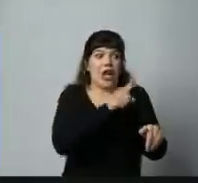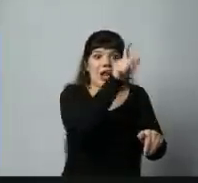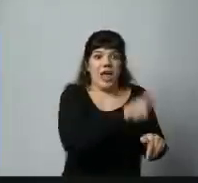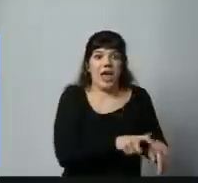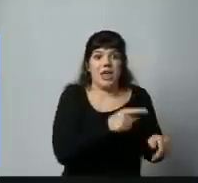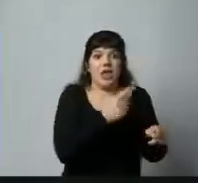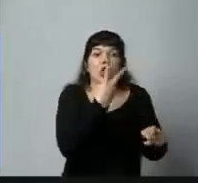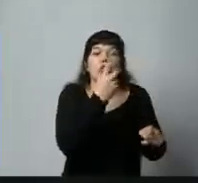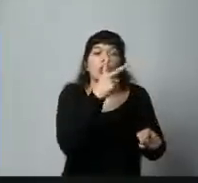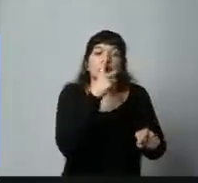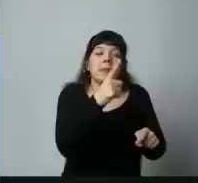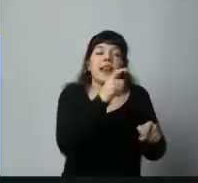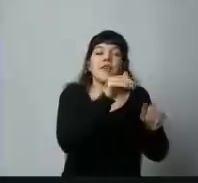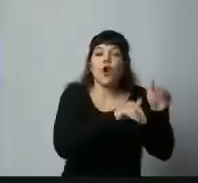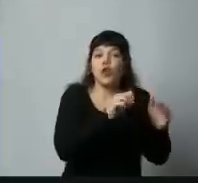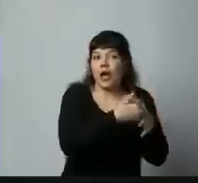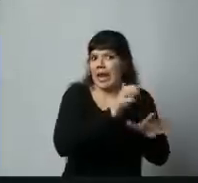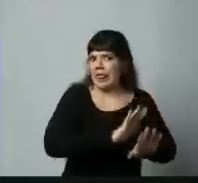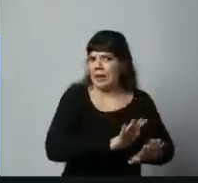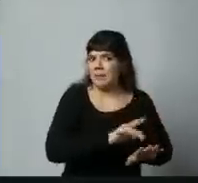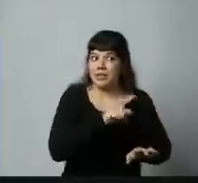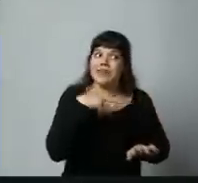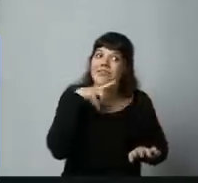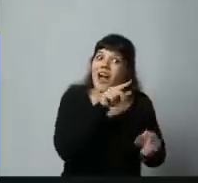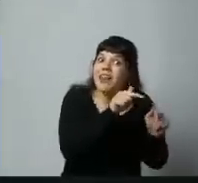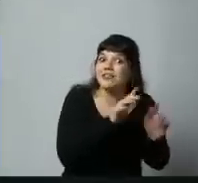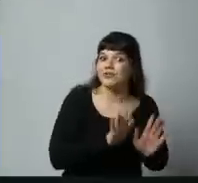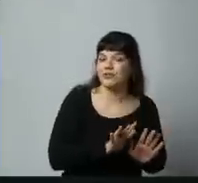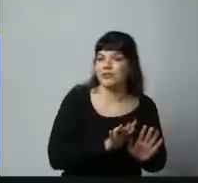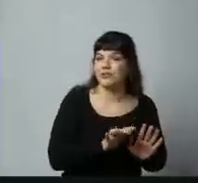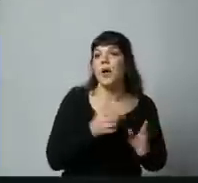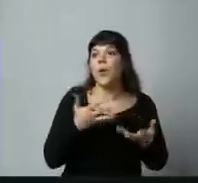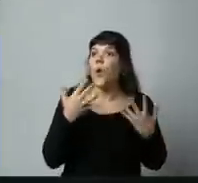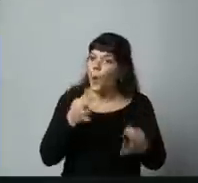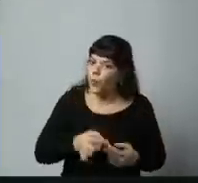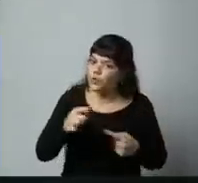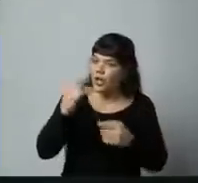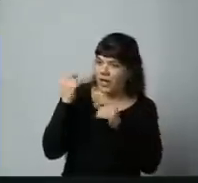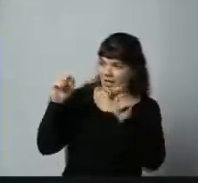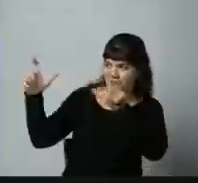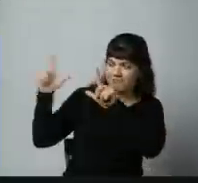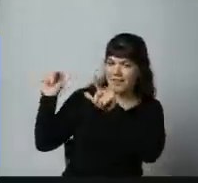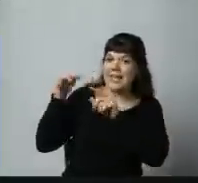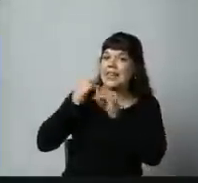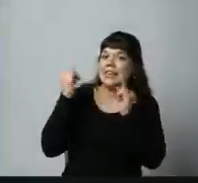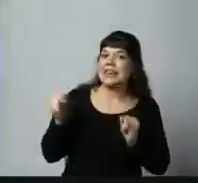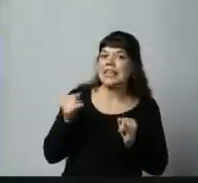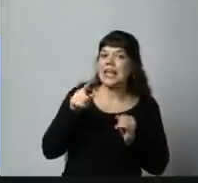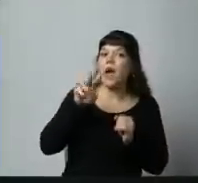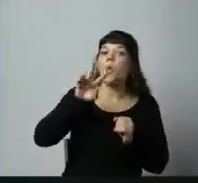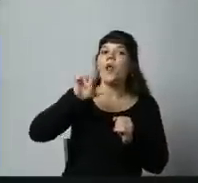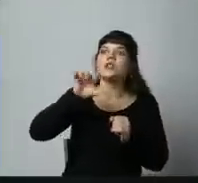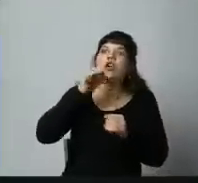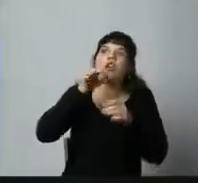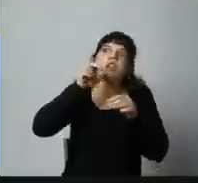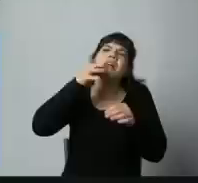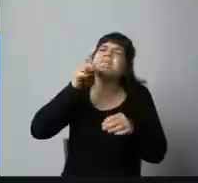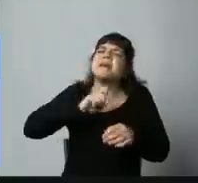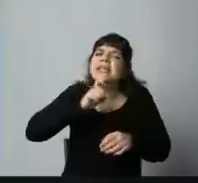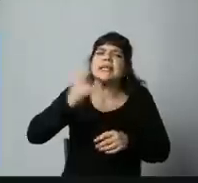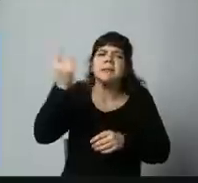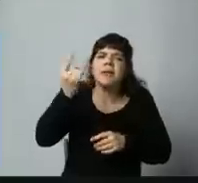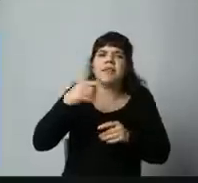ganando por 12000 votos hubo fraude estamos mirando acá Este es el día en diciembre del 71 donde Wilson Ferreira dice que hubo fraude